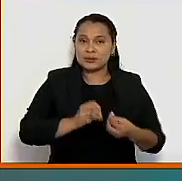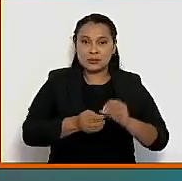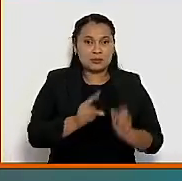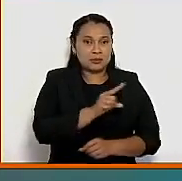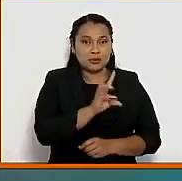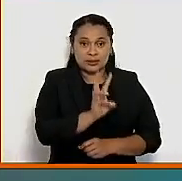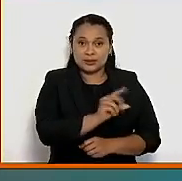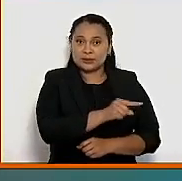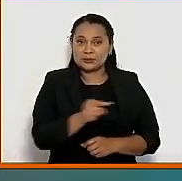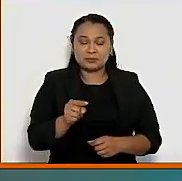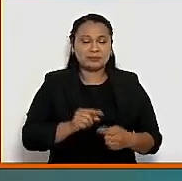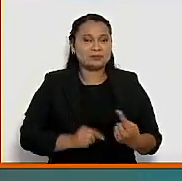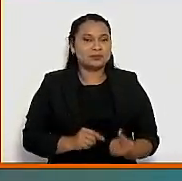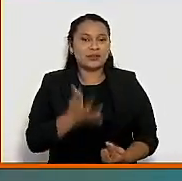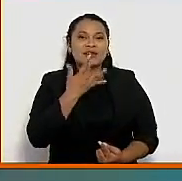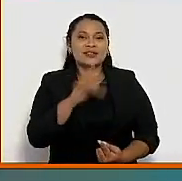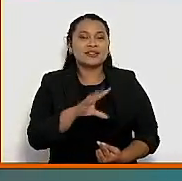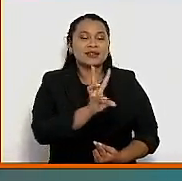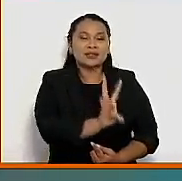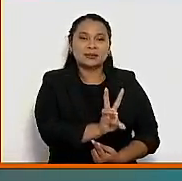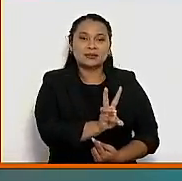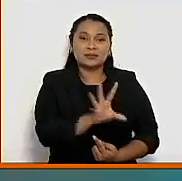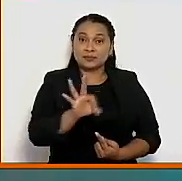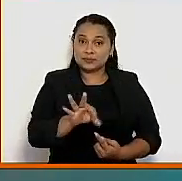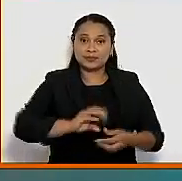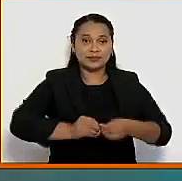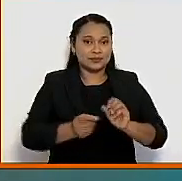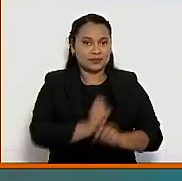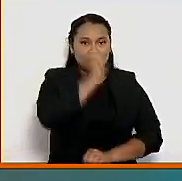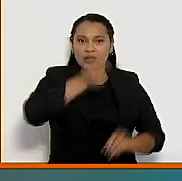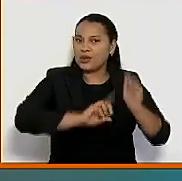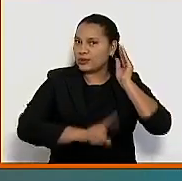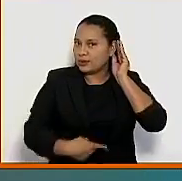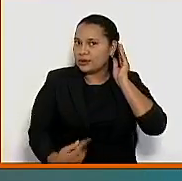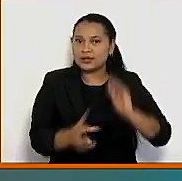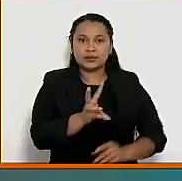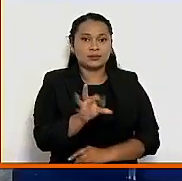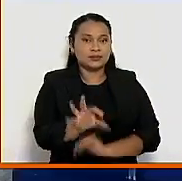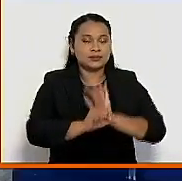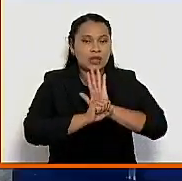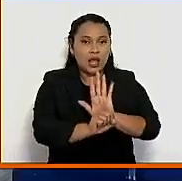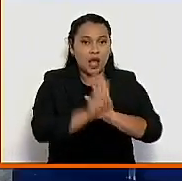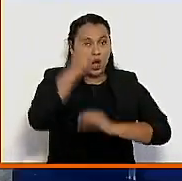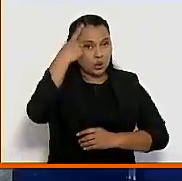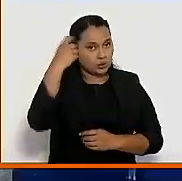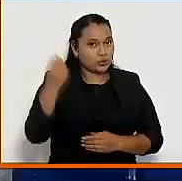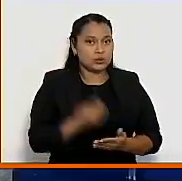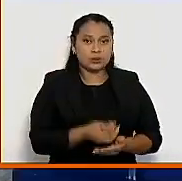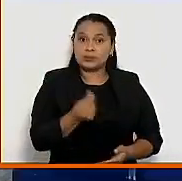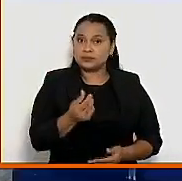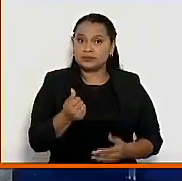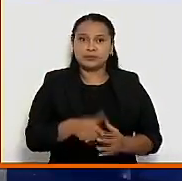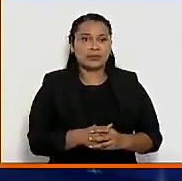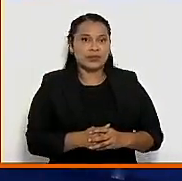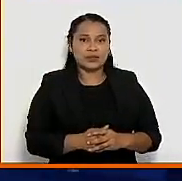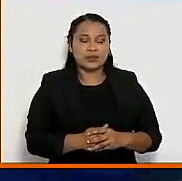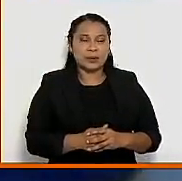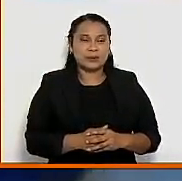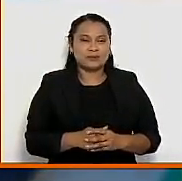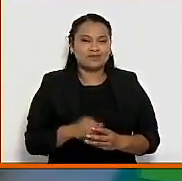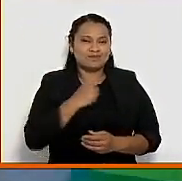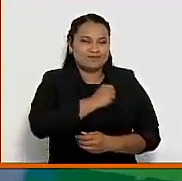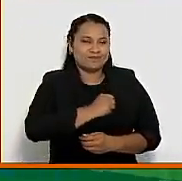suerte, porque el segundo dígito es el 9, número favorecido 69 con su símbolo de sueños, dinero. Es momento de conocer la